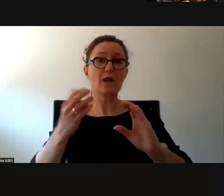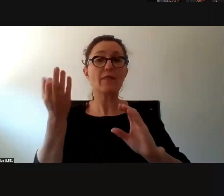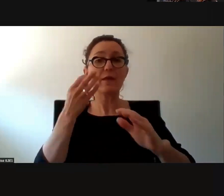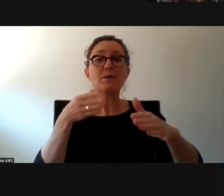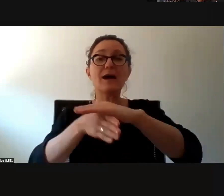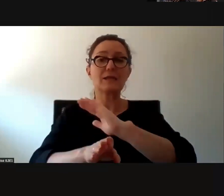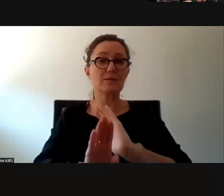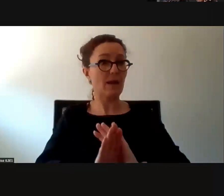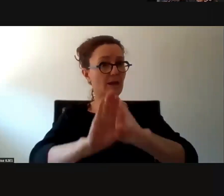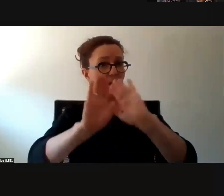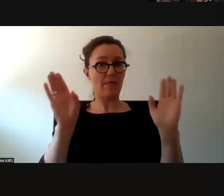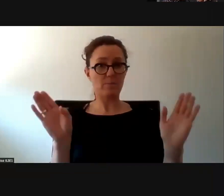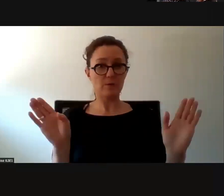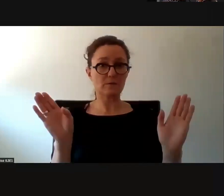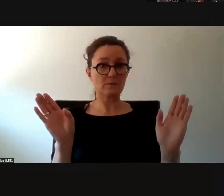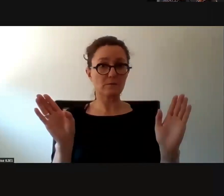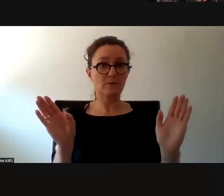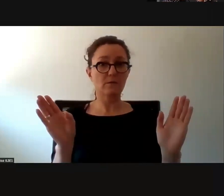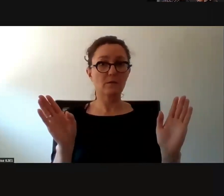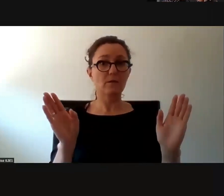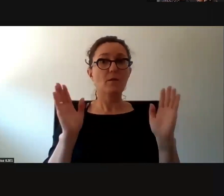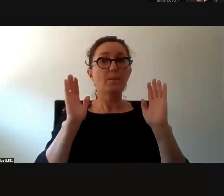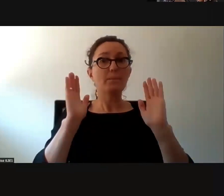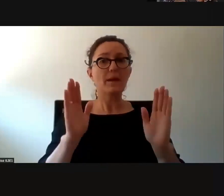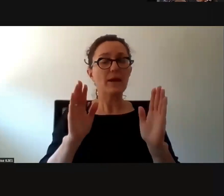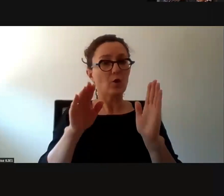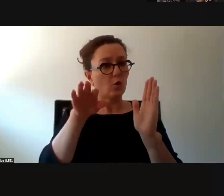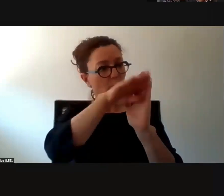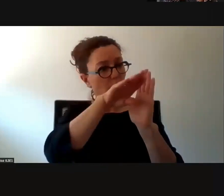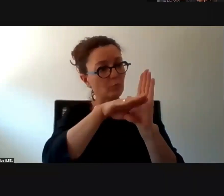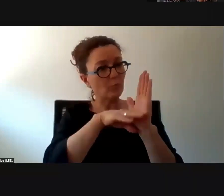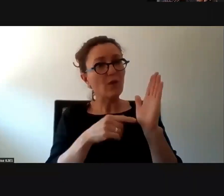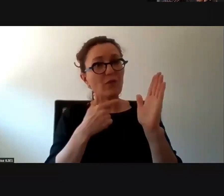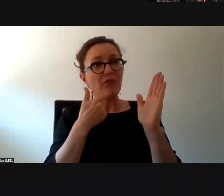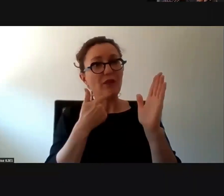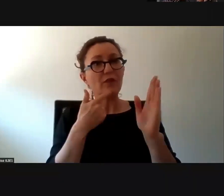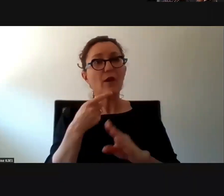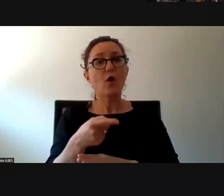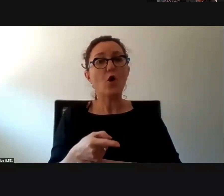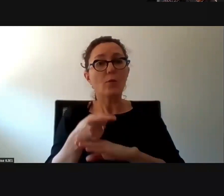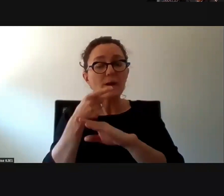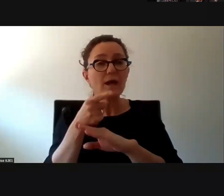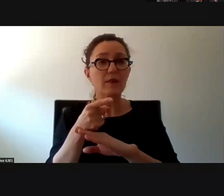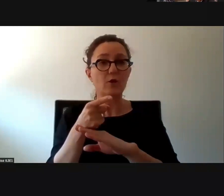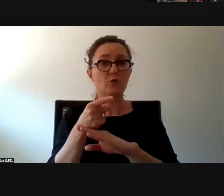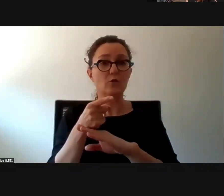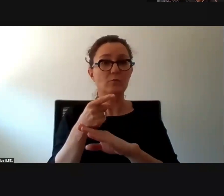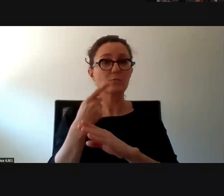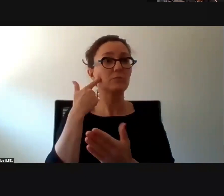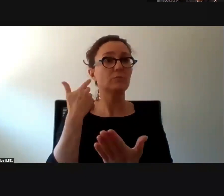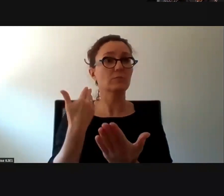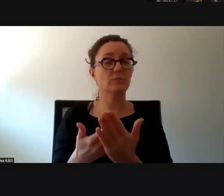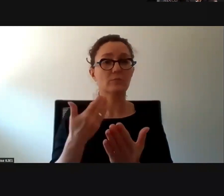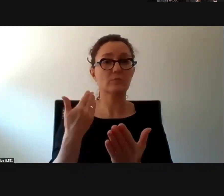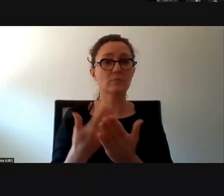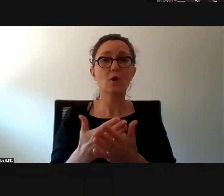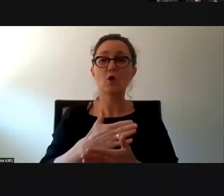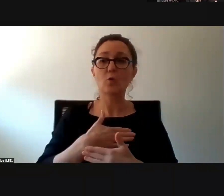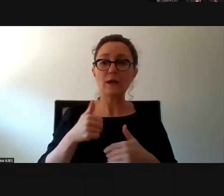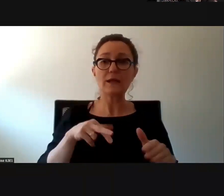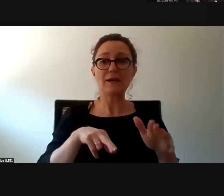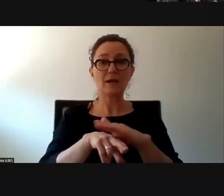accesible, pero en ninguna parte se cita la obligación que tiene el Estado de garantizar que cualquier